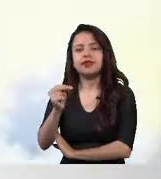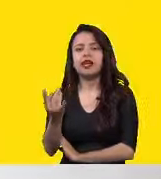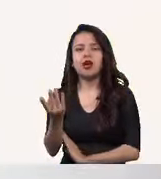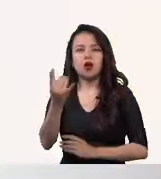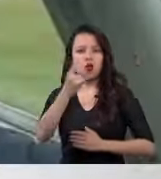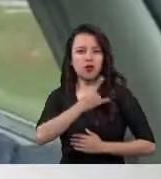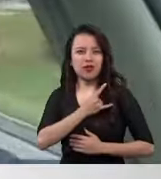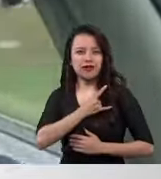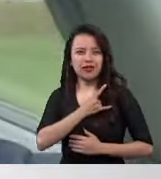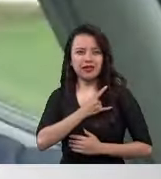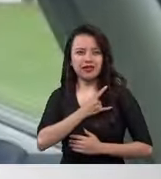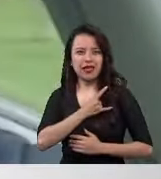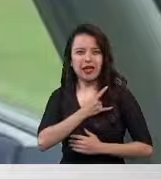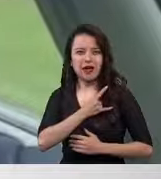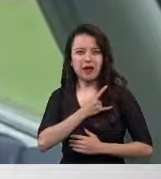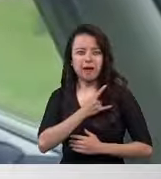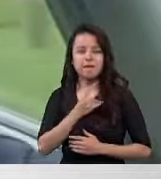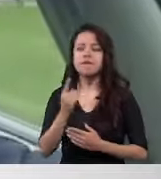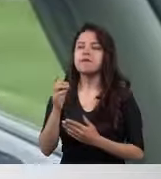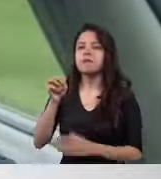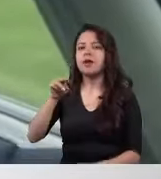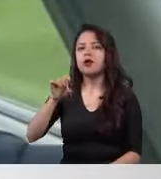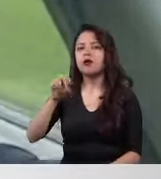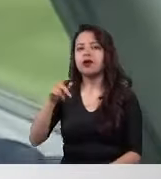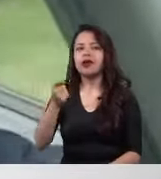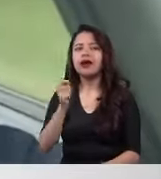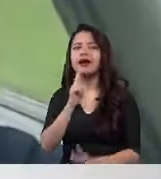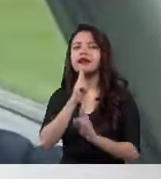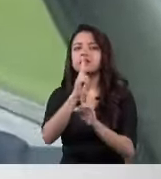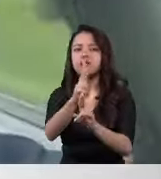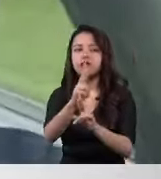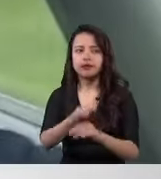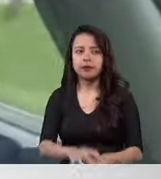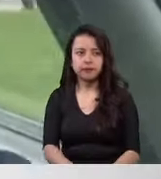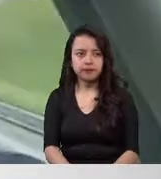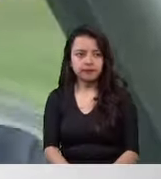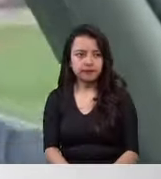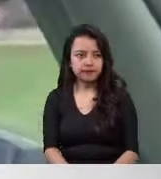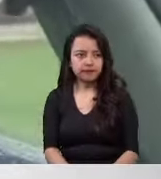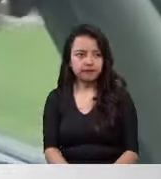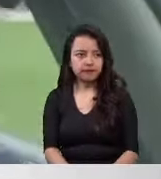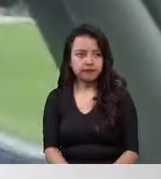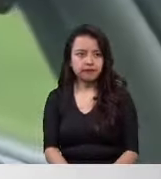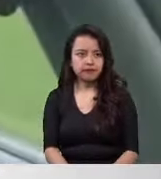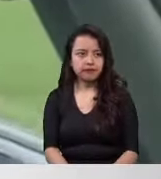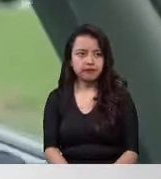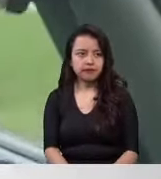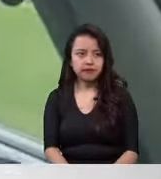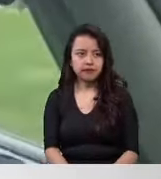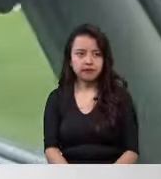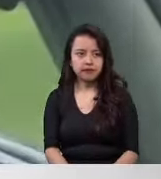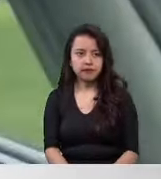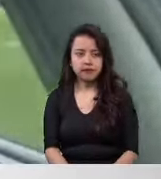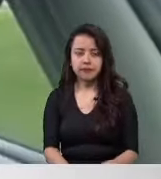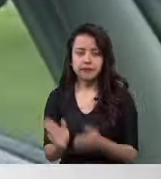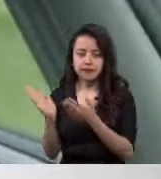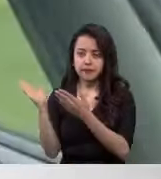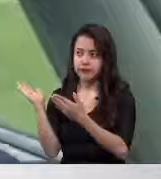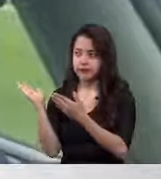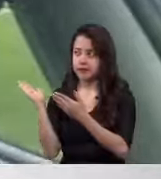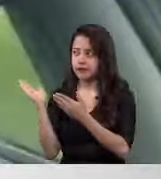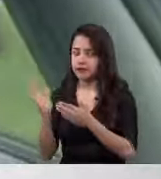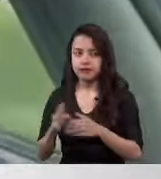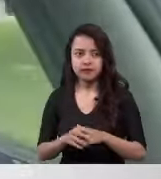Beltrán. Estos meses, el mes de noviembre, es la temporada fría en todo el país. Por lo tanto, sí es normal que se presenten